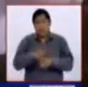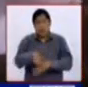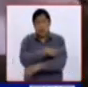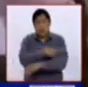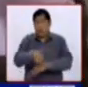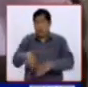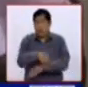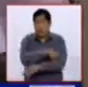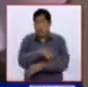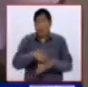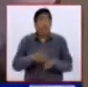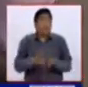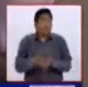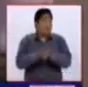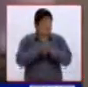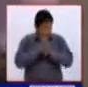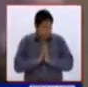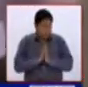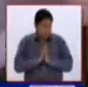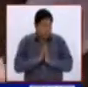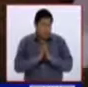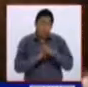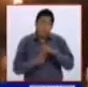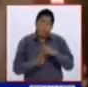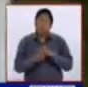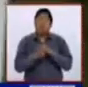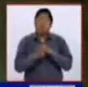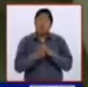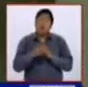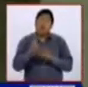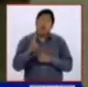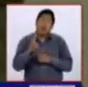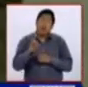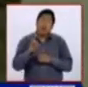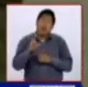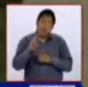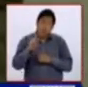en el Prado para pedir para que aparezca Wilma.